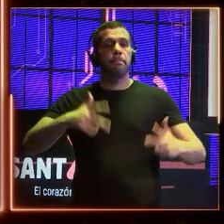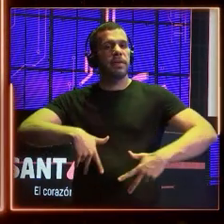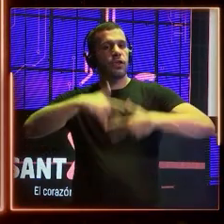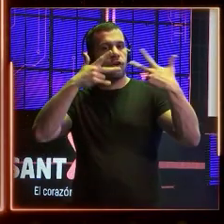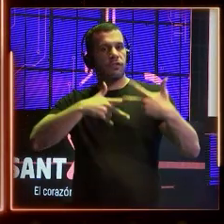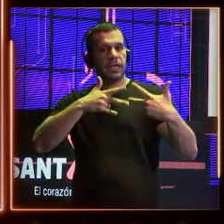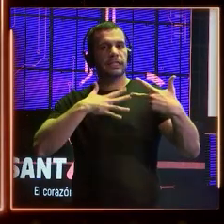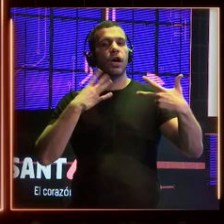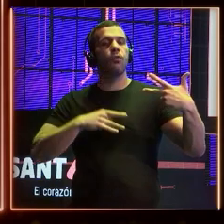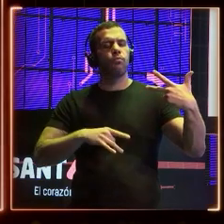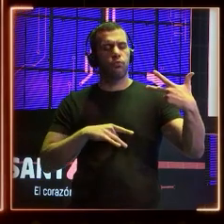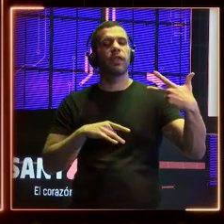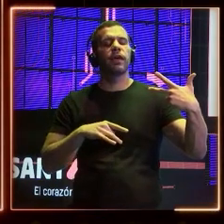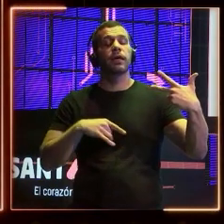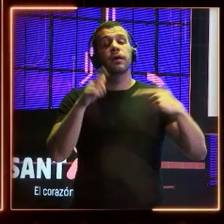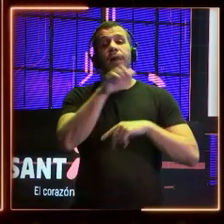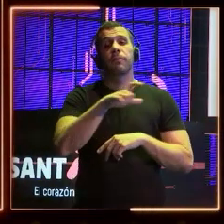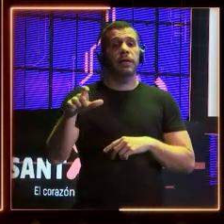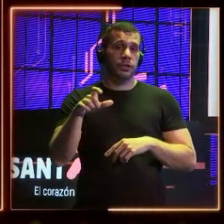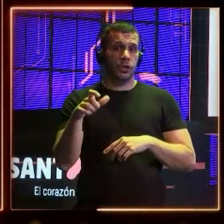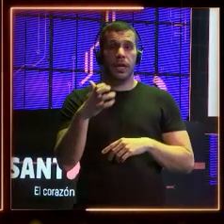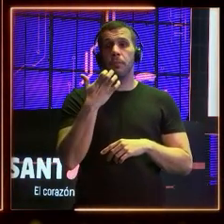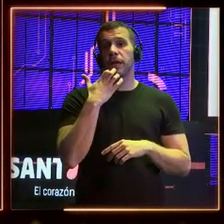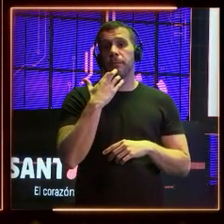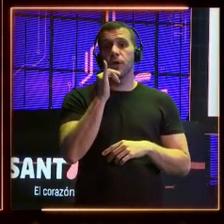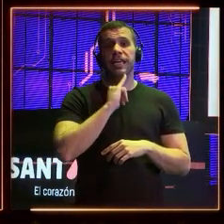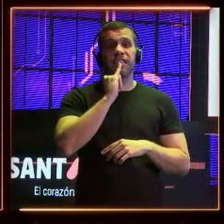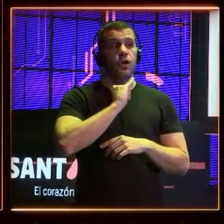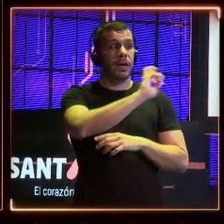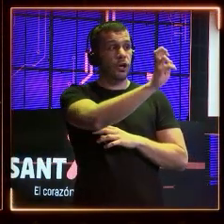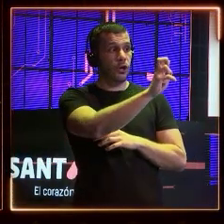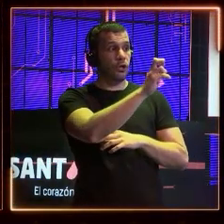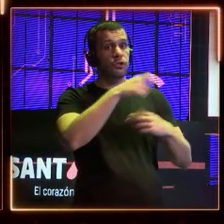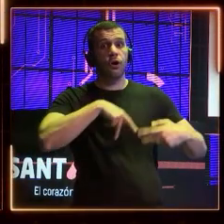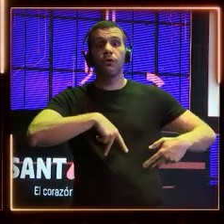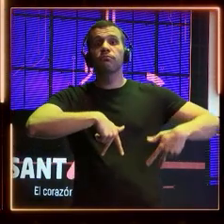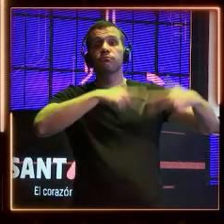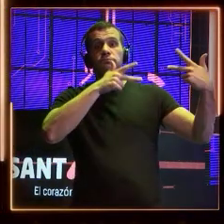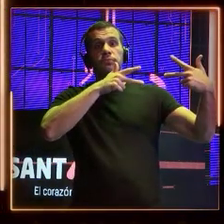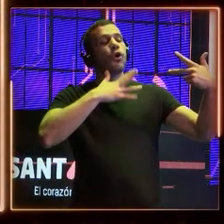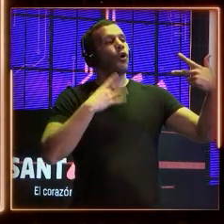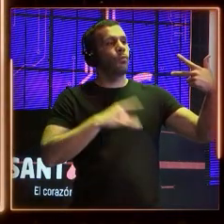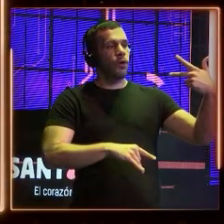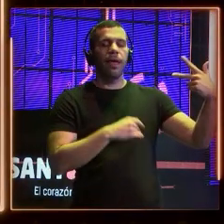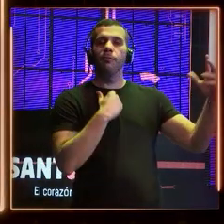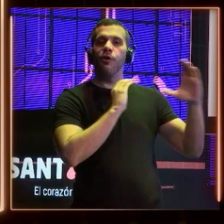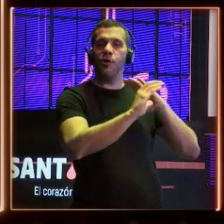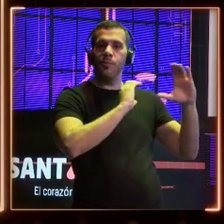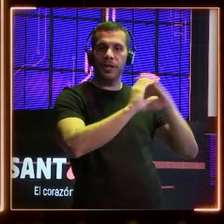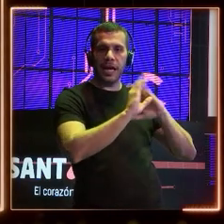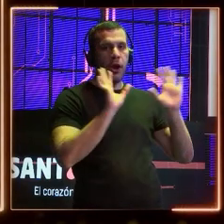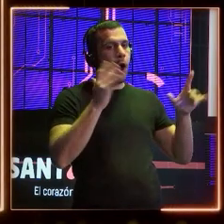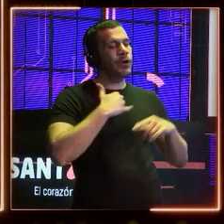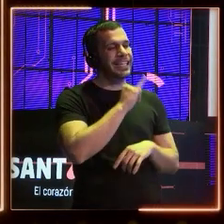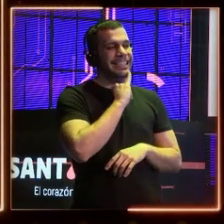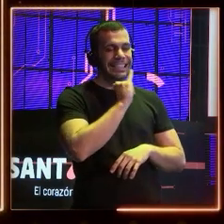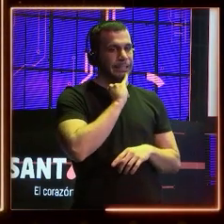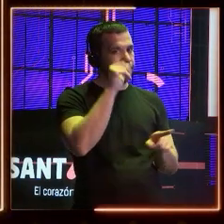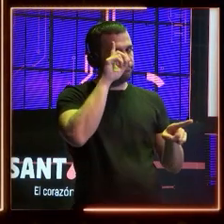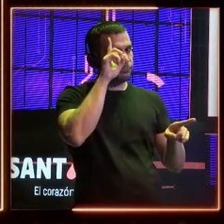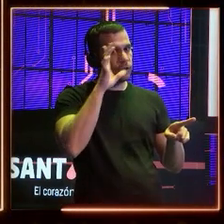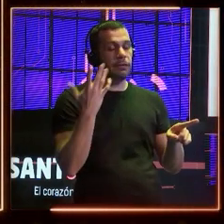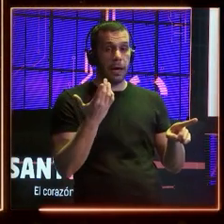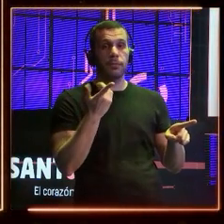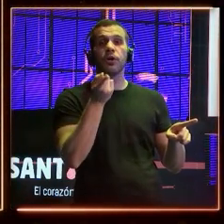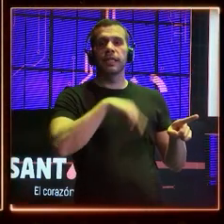interacción en tiempo real con personas que hablan otros idiomas y vamos a tener la capacidad de que en tiempo real estemos teniendo transcripción